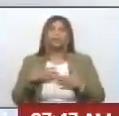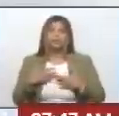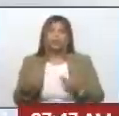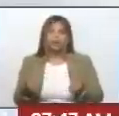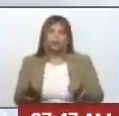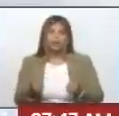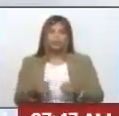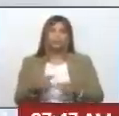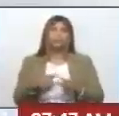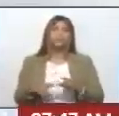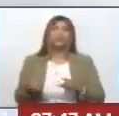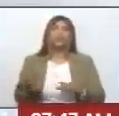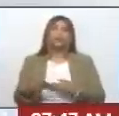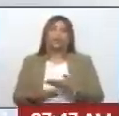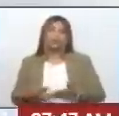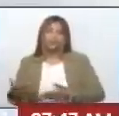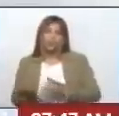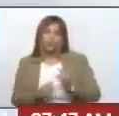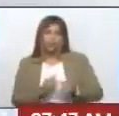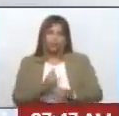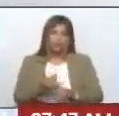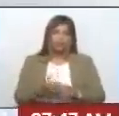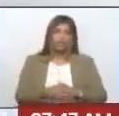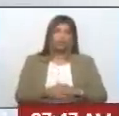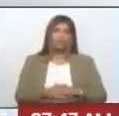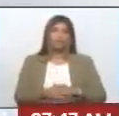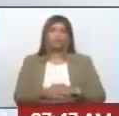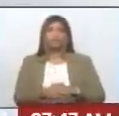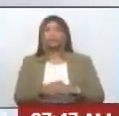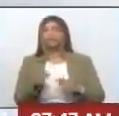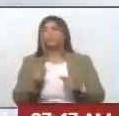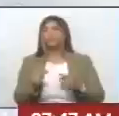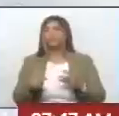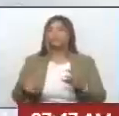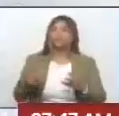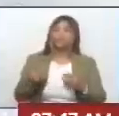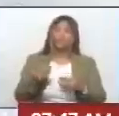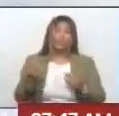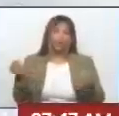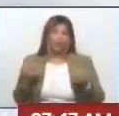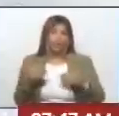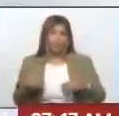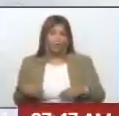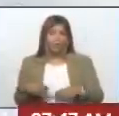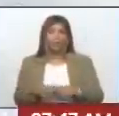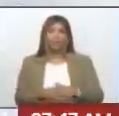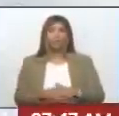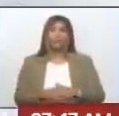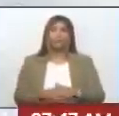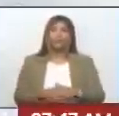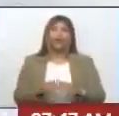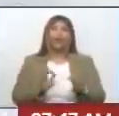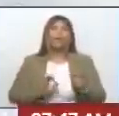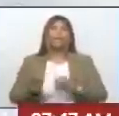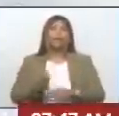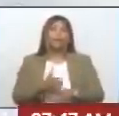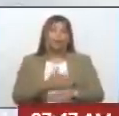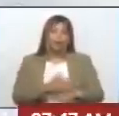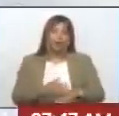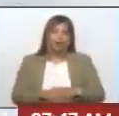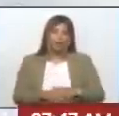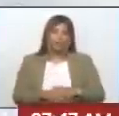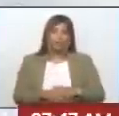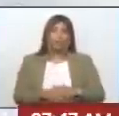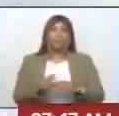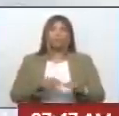si exteriores. Viene el de Relaciones Exteriores, de tal manera que los acuerdos, eso generalmente se prepara antes, esos